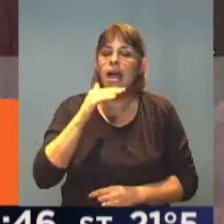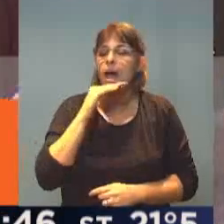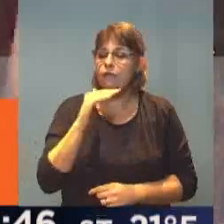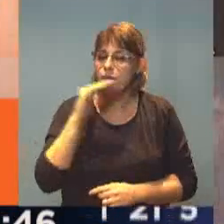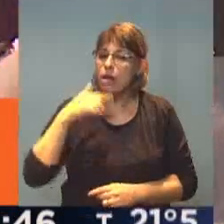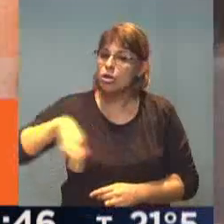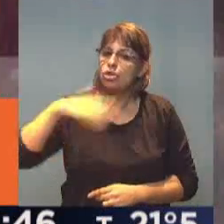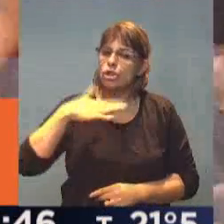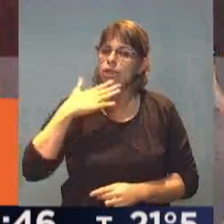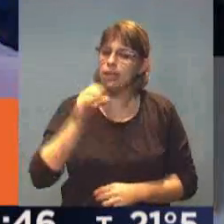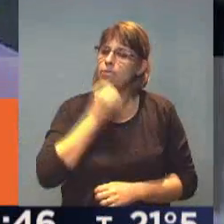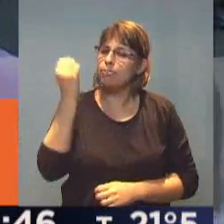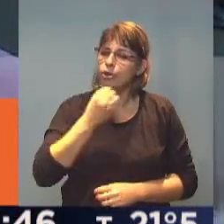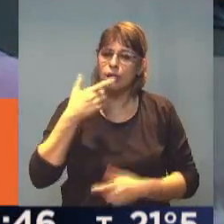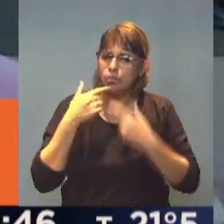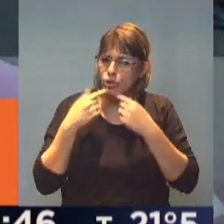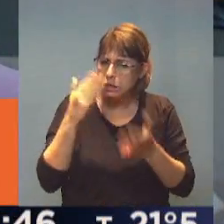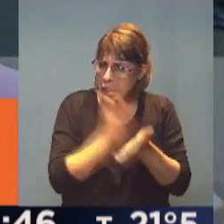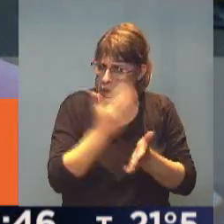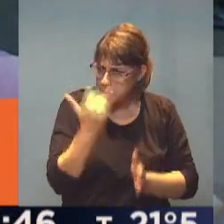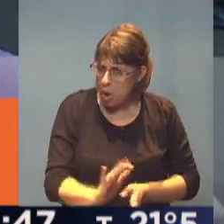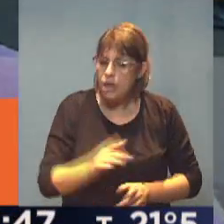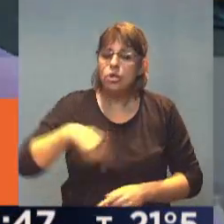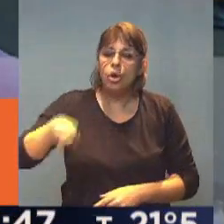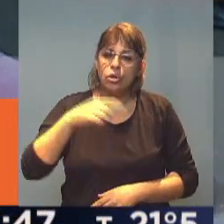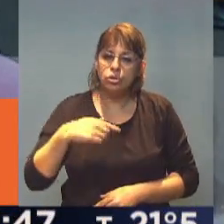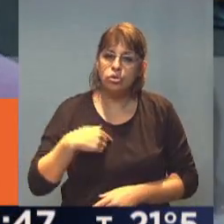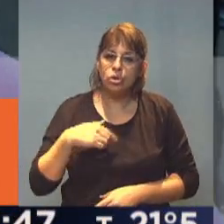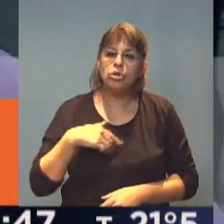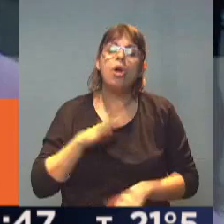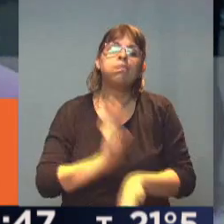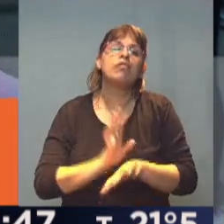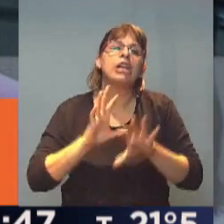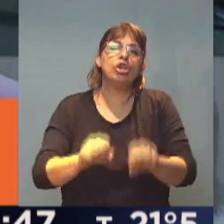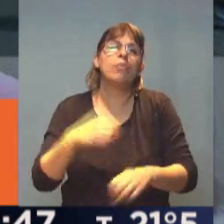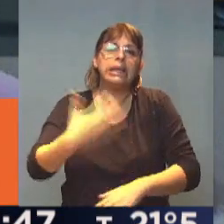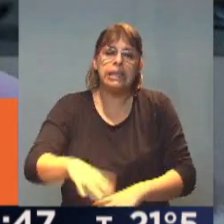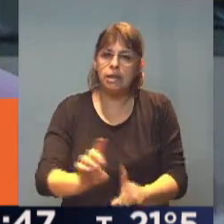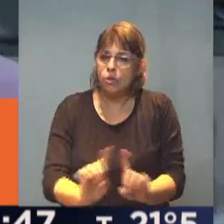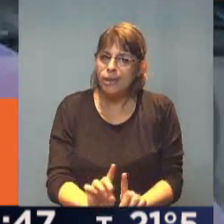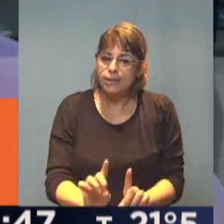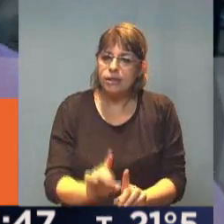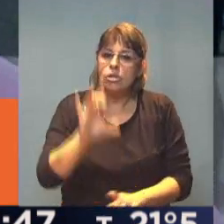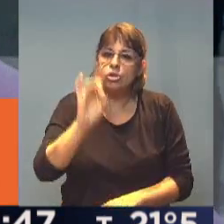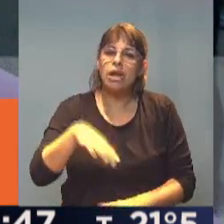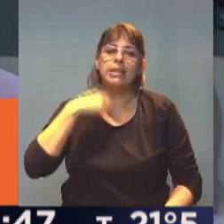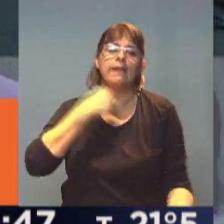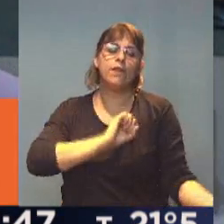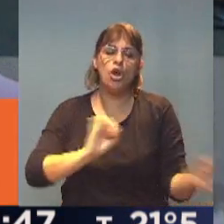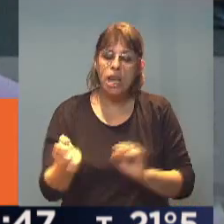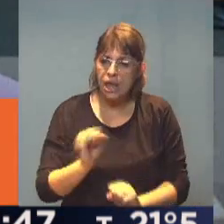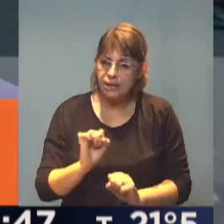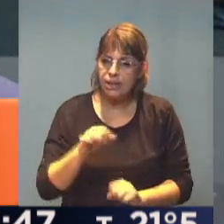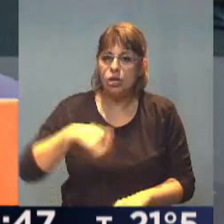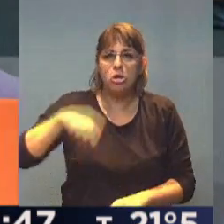que es importante reivindicar que protestar es un derecho, que para nosotros tomar las calles no tiene que ver simplemente con un acto de violencia, como quieren